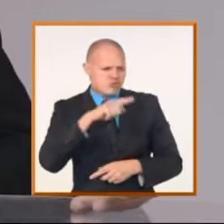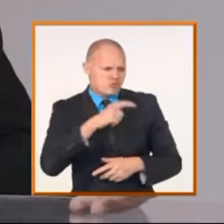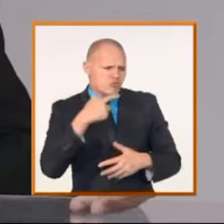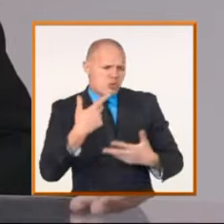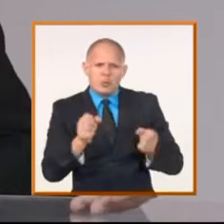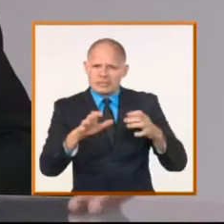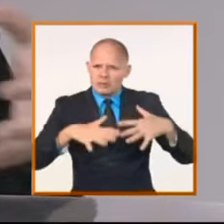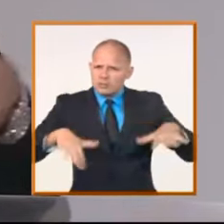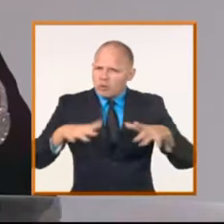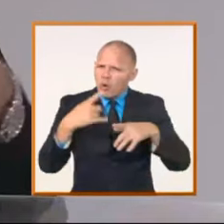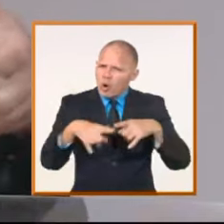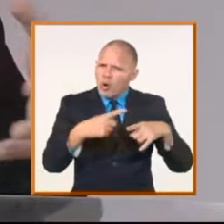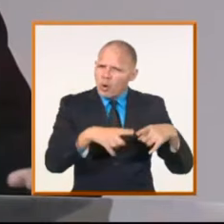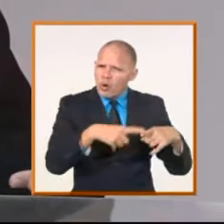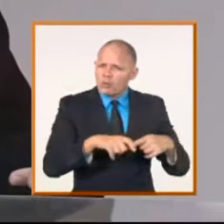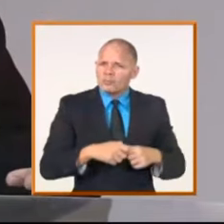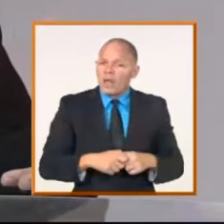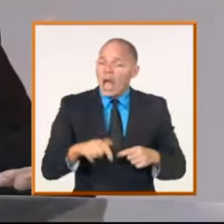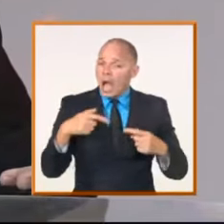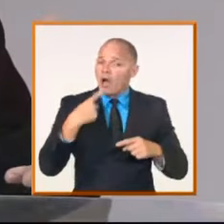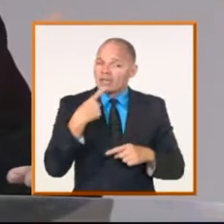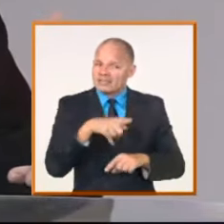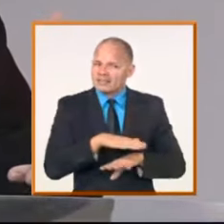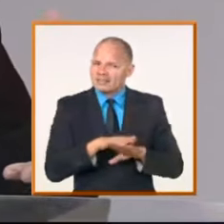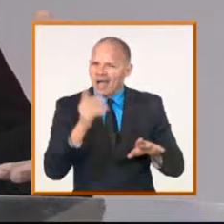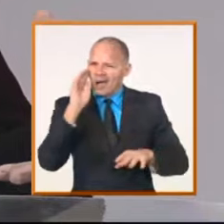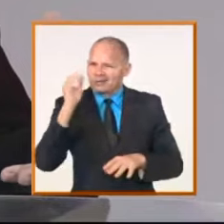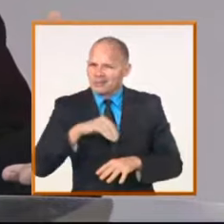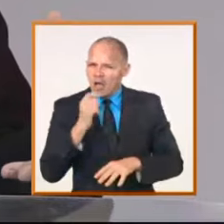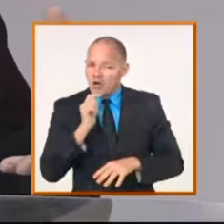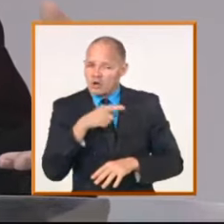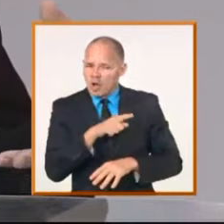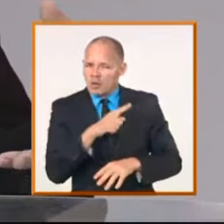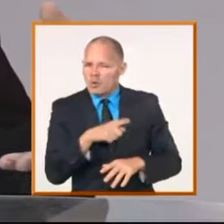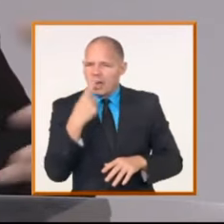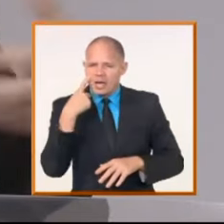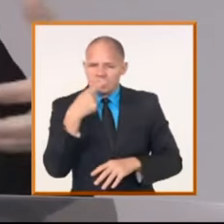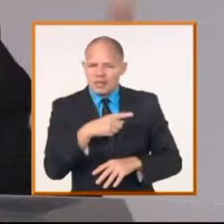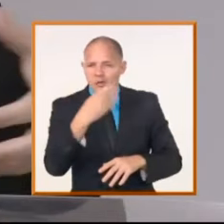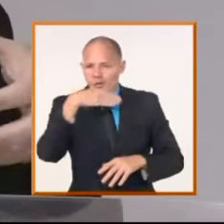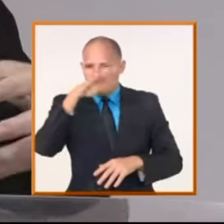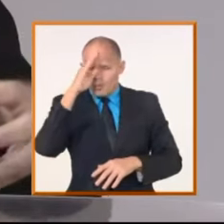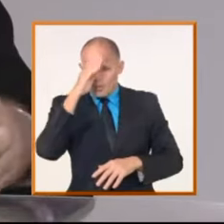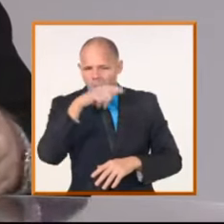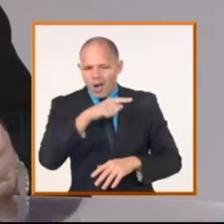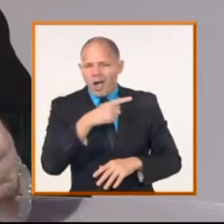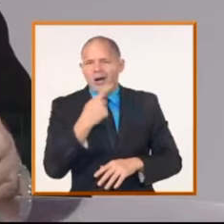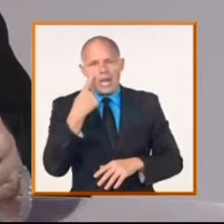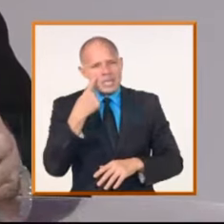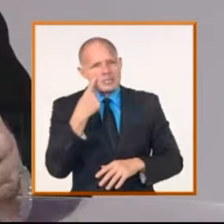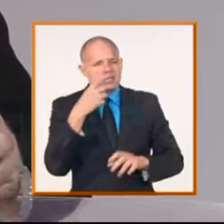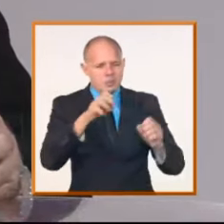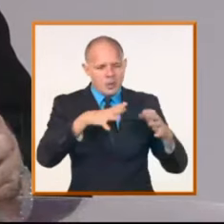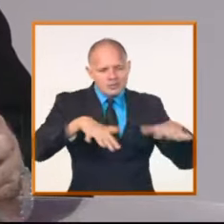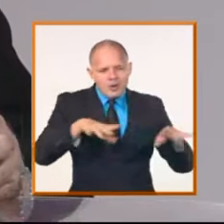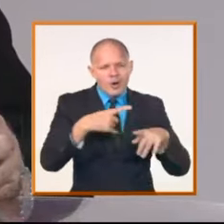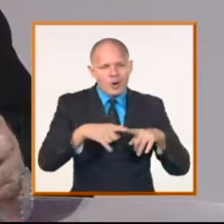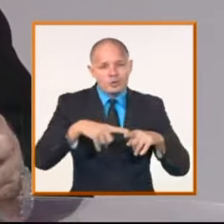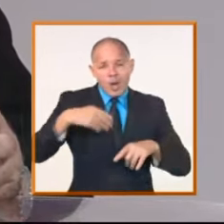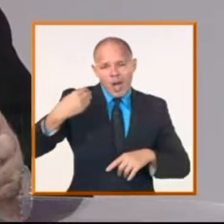situación más vulnerable que en otros momentos, probablemente la política sea redoblar en la misma línea. Es la línea, esto,